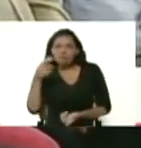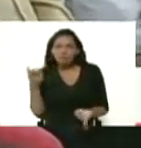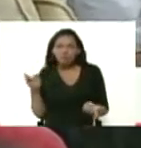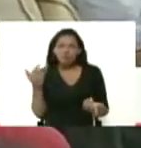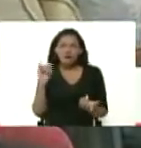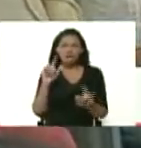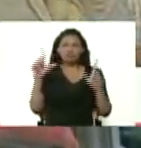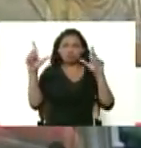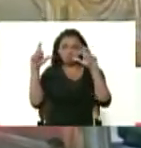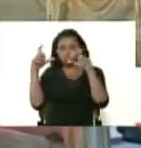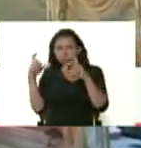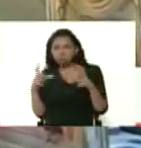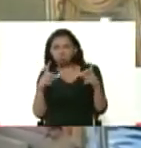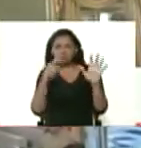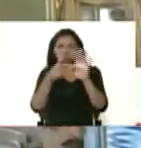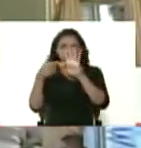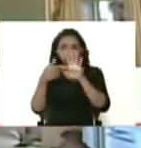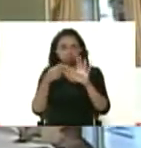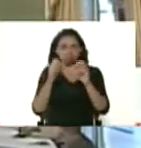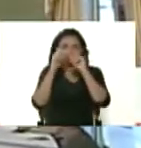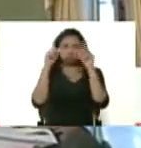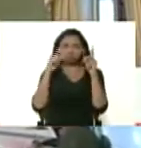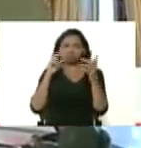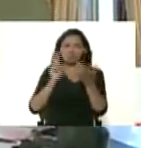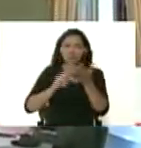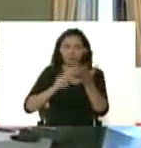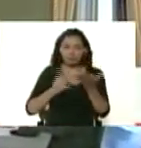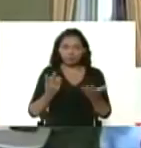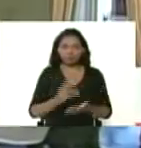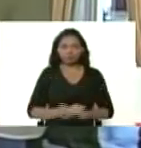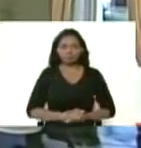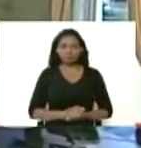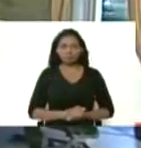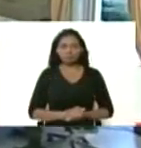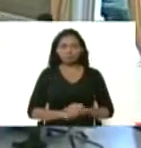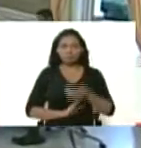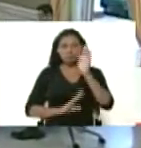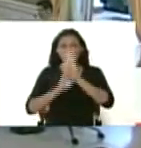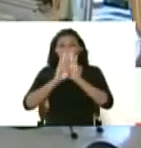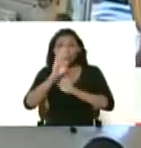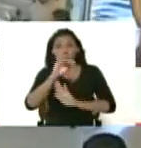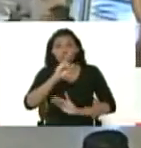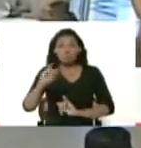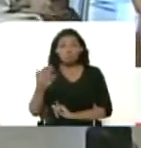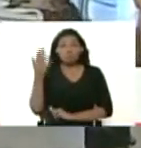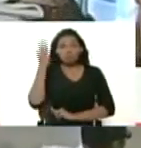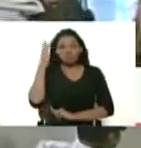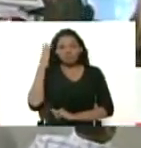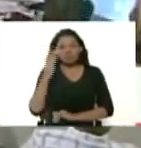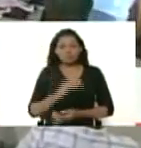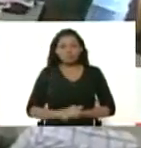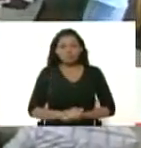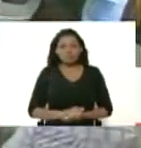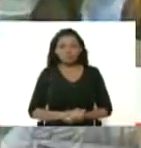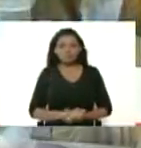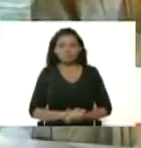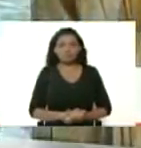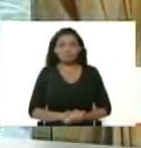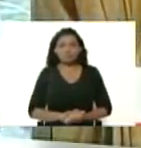algunas imágenes impresionantes. Un crecimiento, para que ustedes vean,